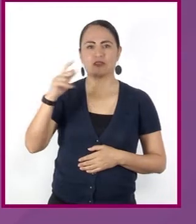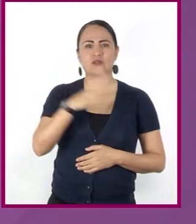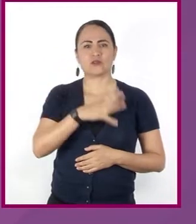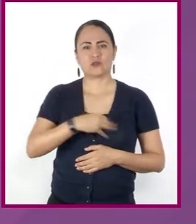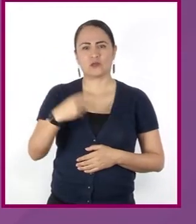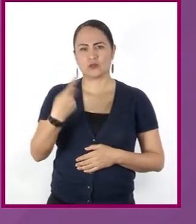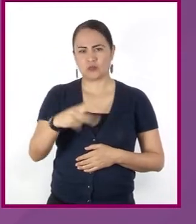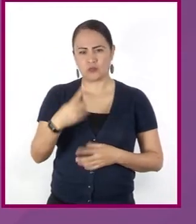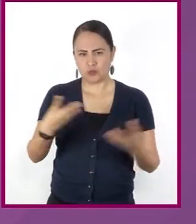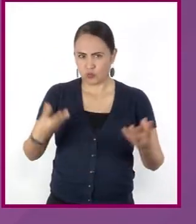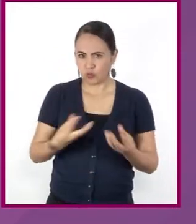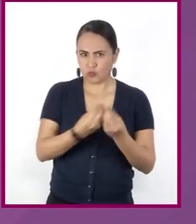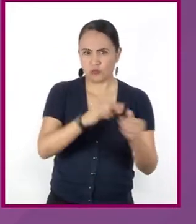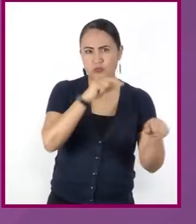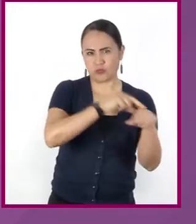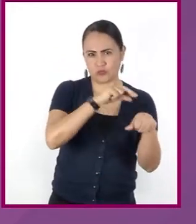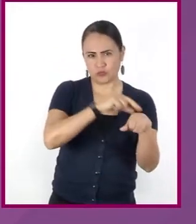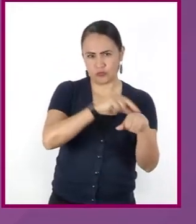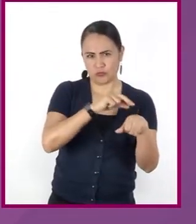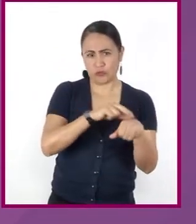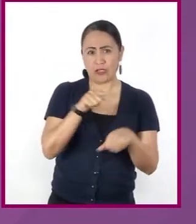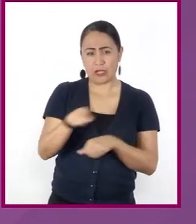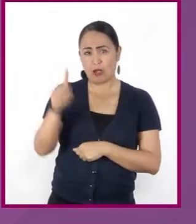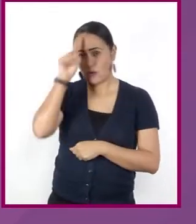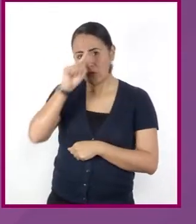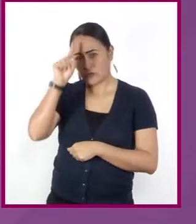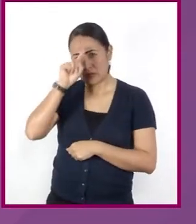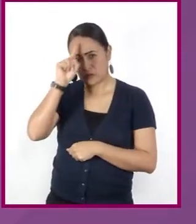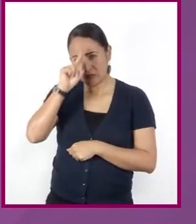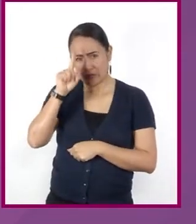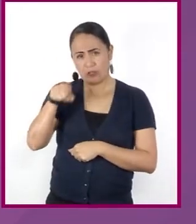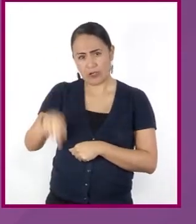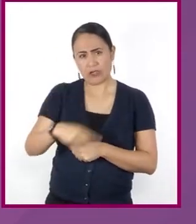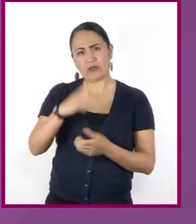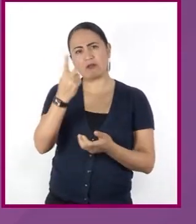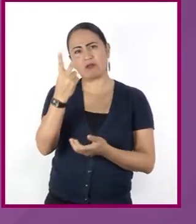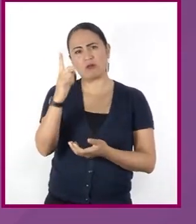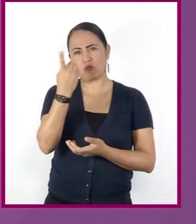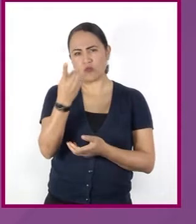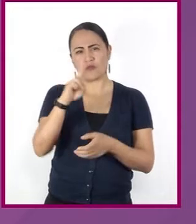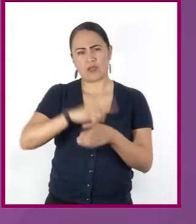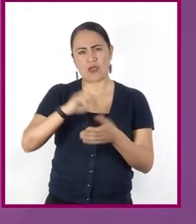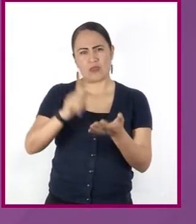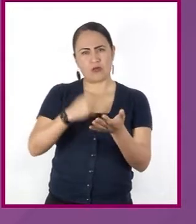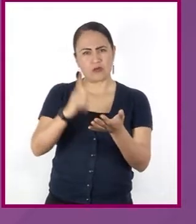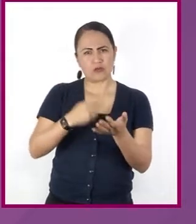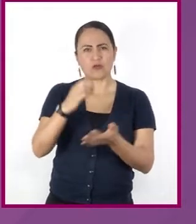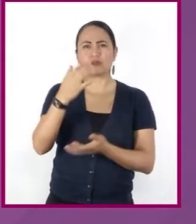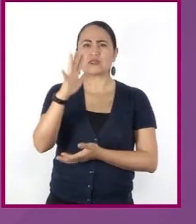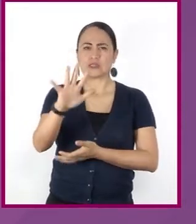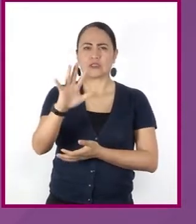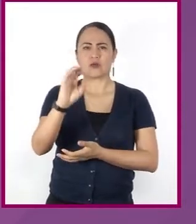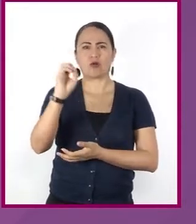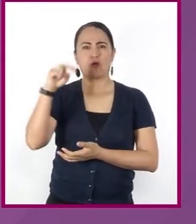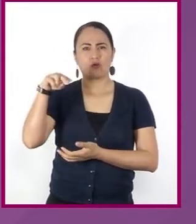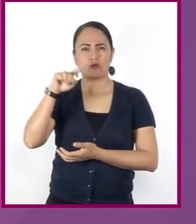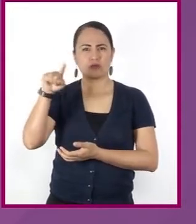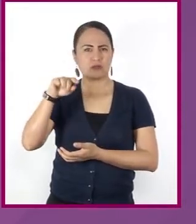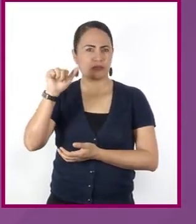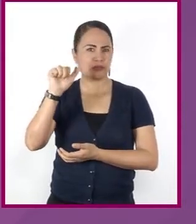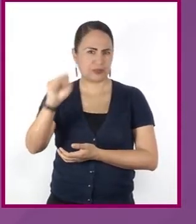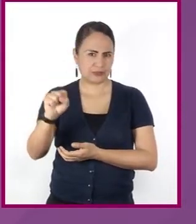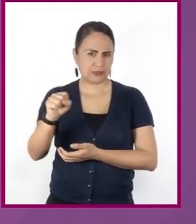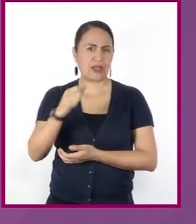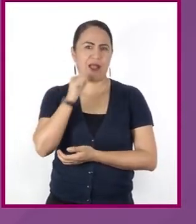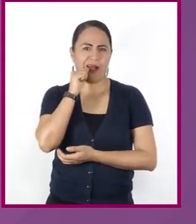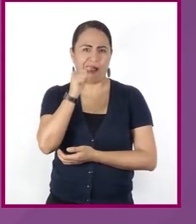con el pediatra y este recomendó sumar a su dieta 2 veces al día 5 onzas de avena. En la